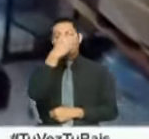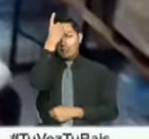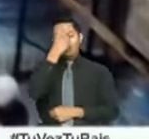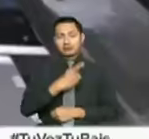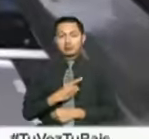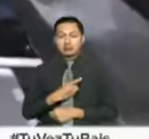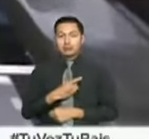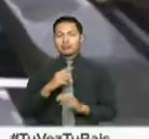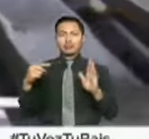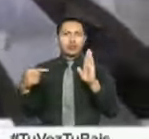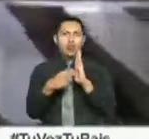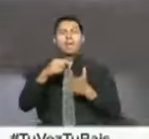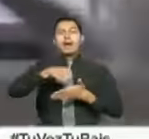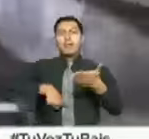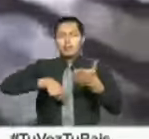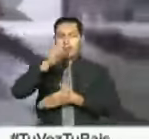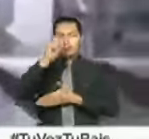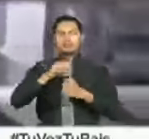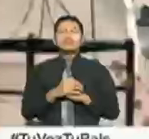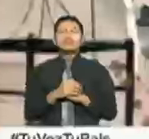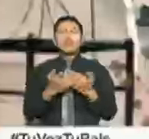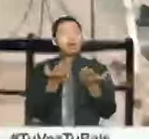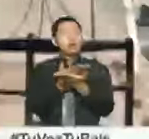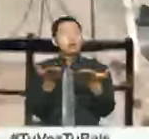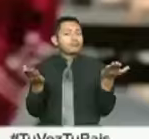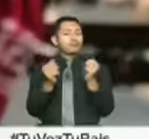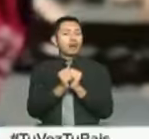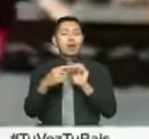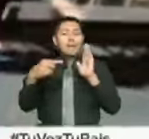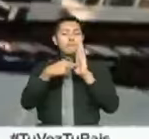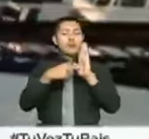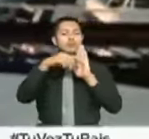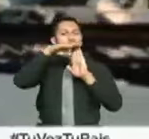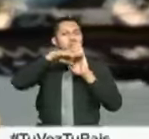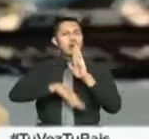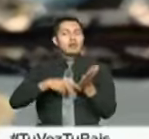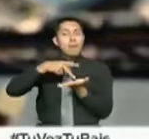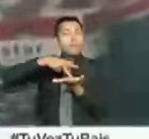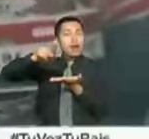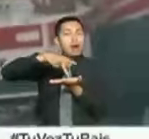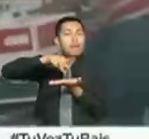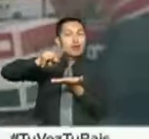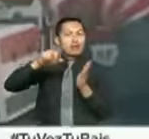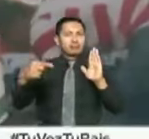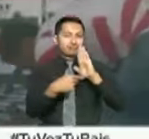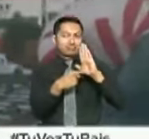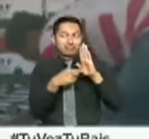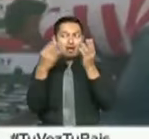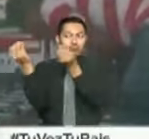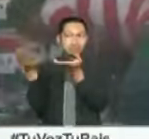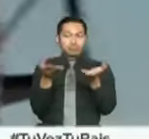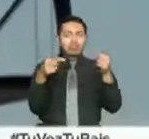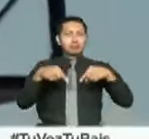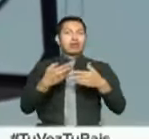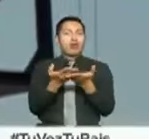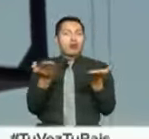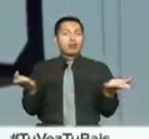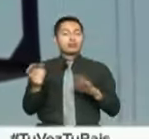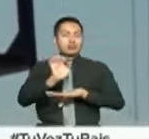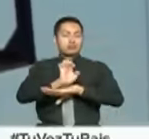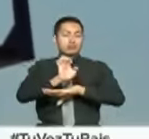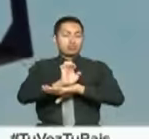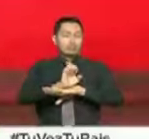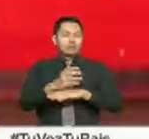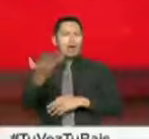Comercio Exterior aprobó una resolución mediante la cual disminuyen los pagos para las salvaguardias adoptadas el 6 de marzo de